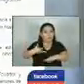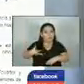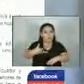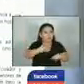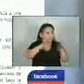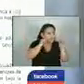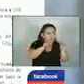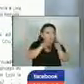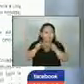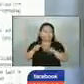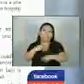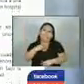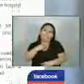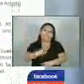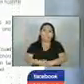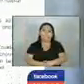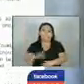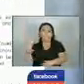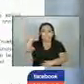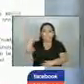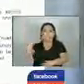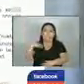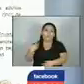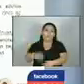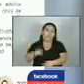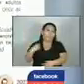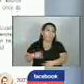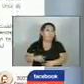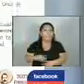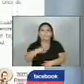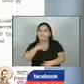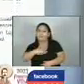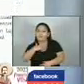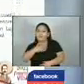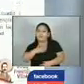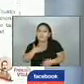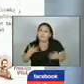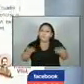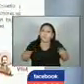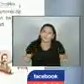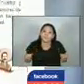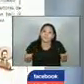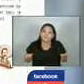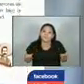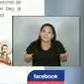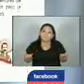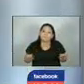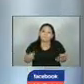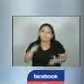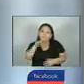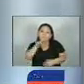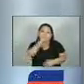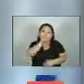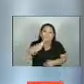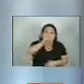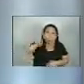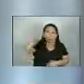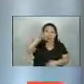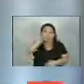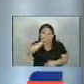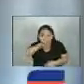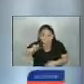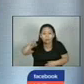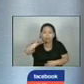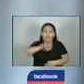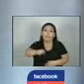constantemente Roxana claro es es compleja la situación y pues no hay semana en la que no tengamos este tipo de